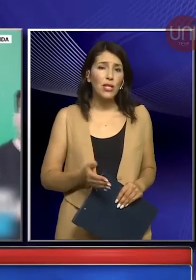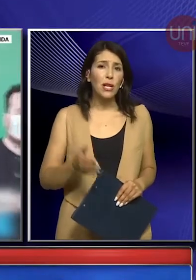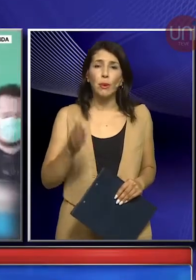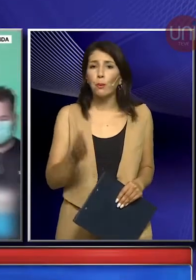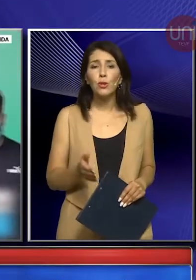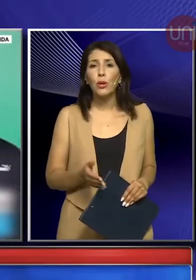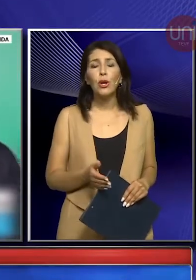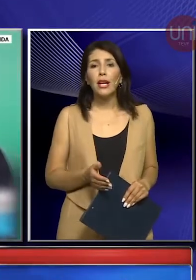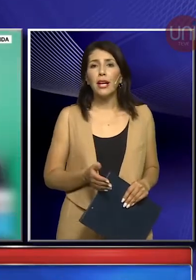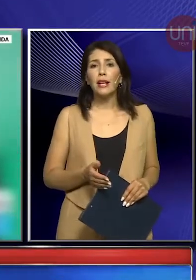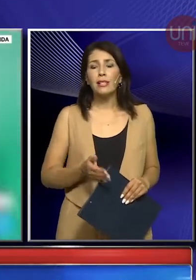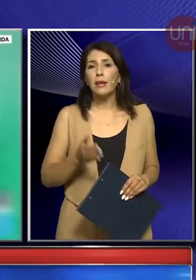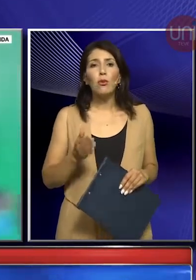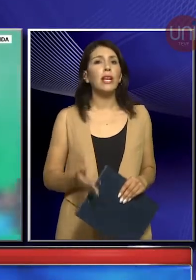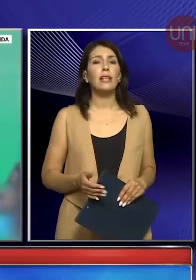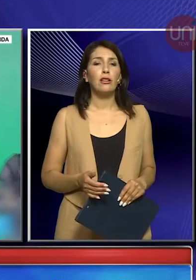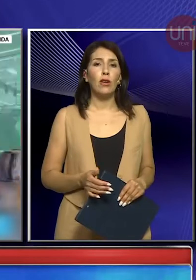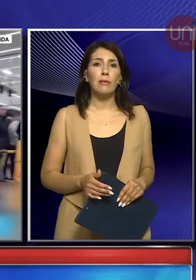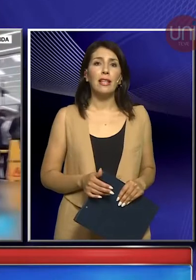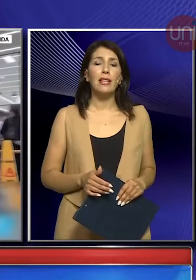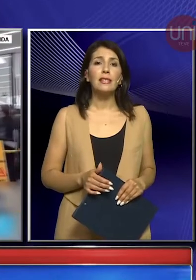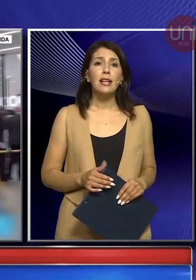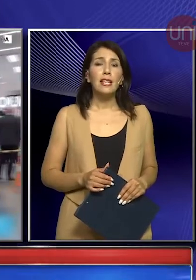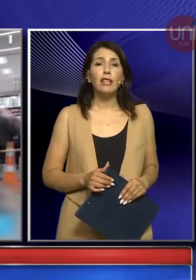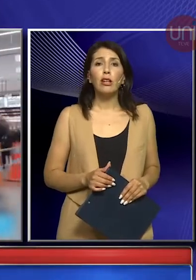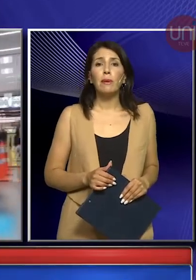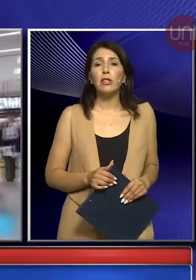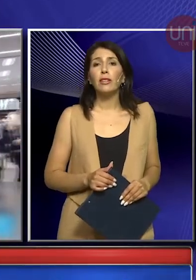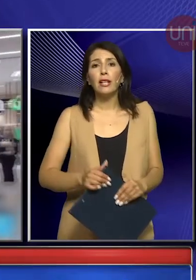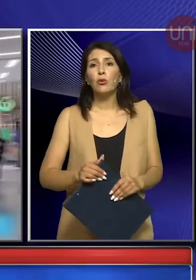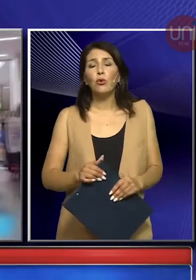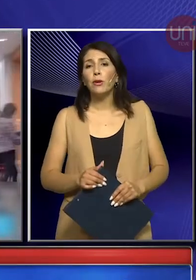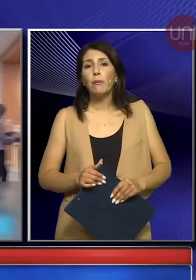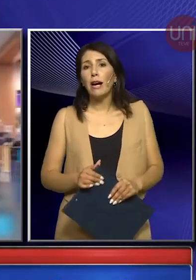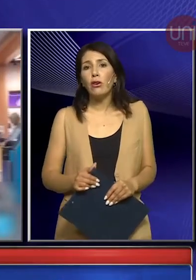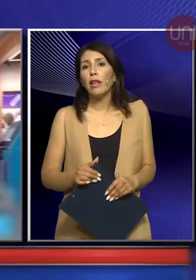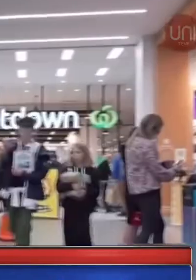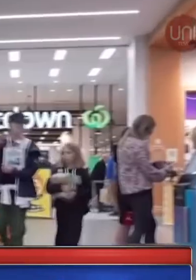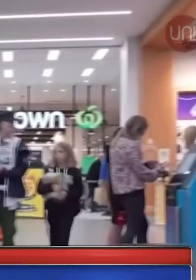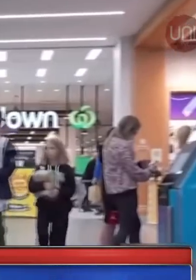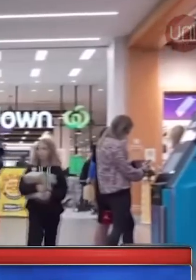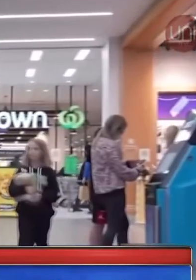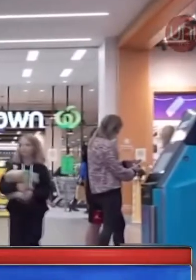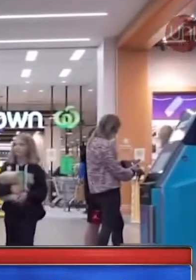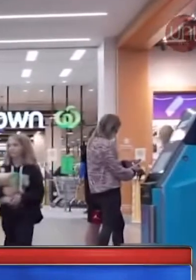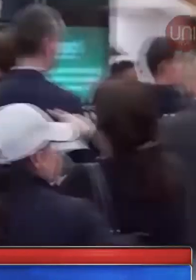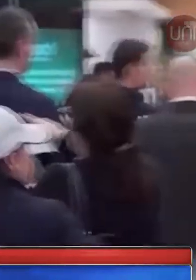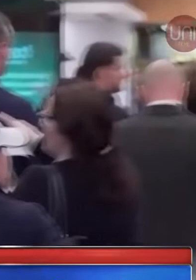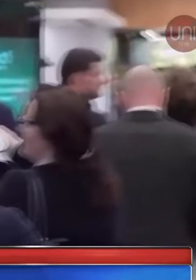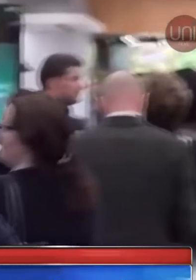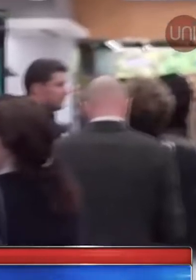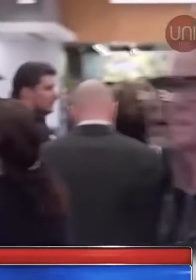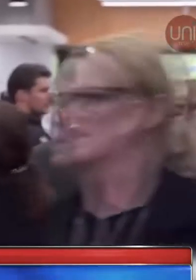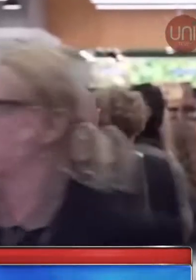se propuso ser muy estricto con las medidas y esto le permitió tener un número bajo de contagios y después de